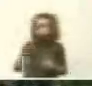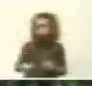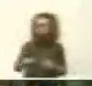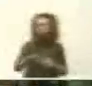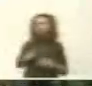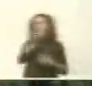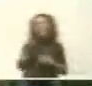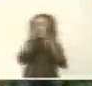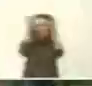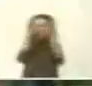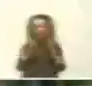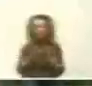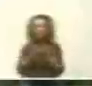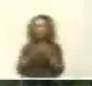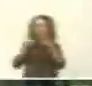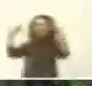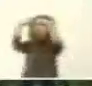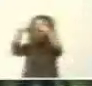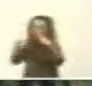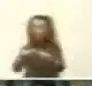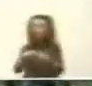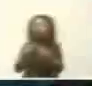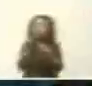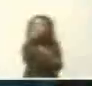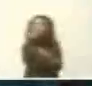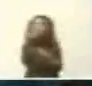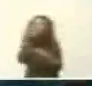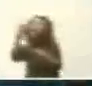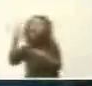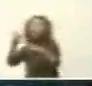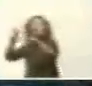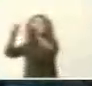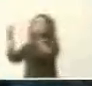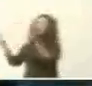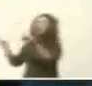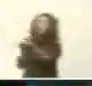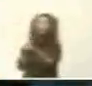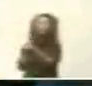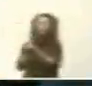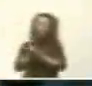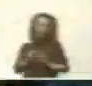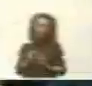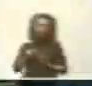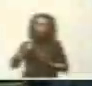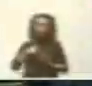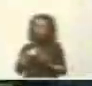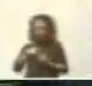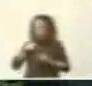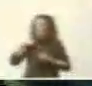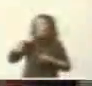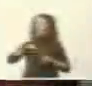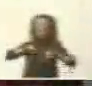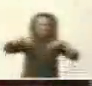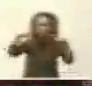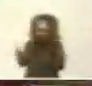rimar, todas terminan quejado. Si tocado estaba ya, esto a mí me ha rematado.